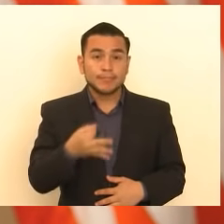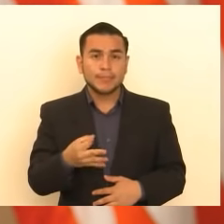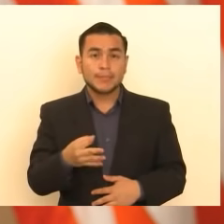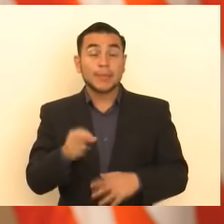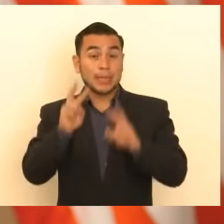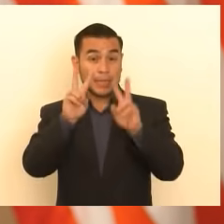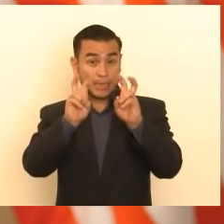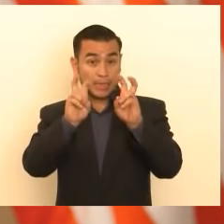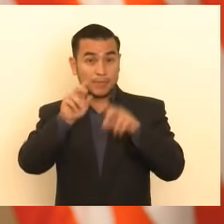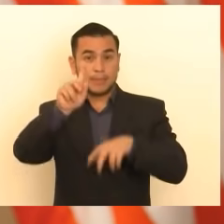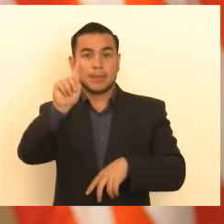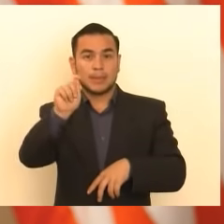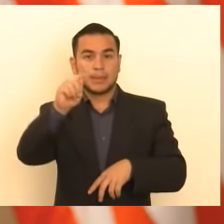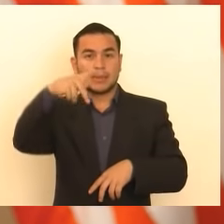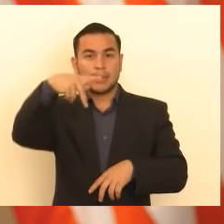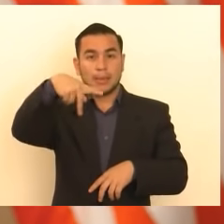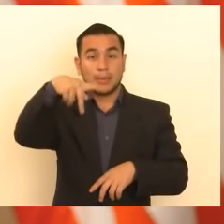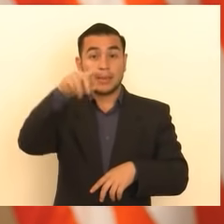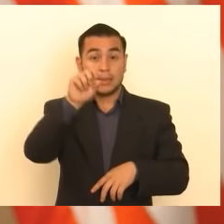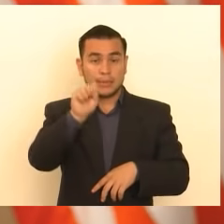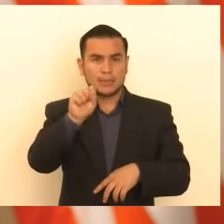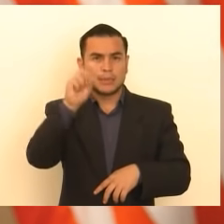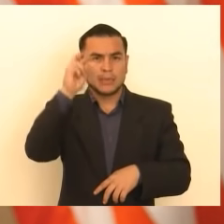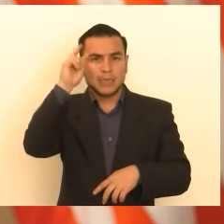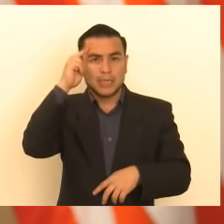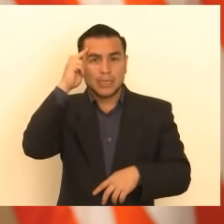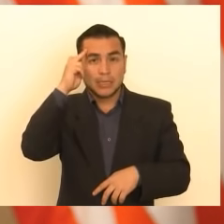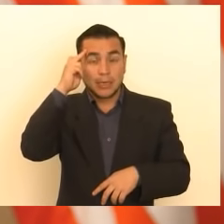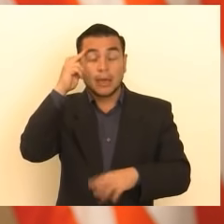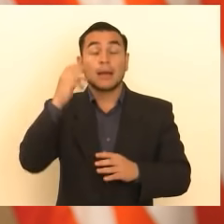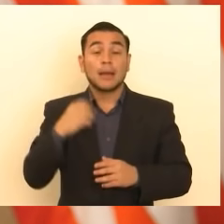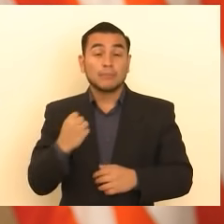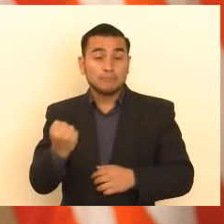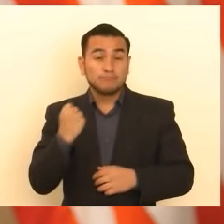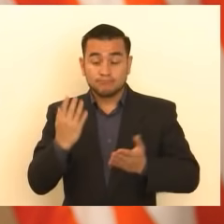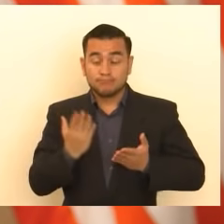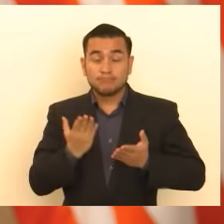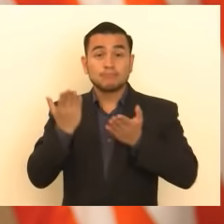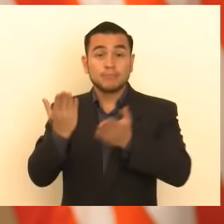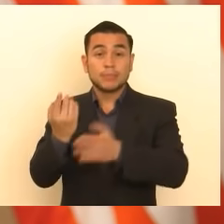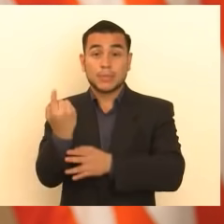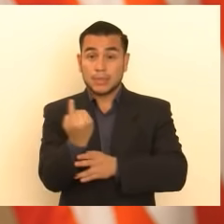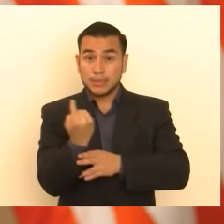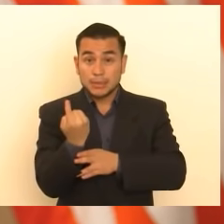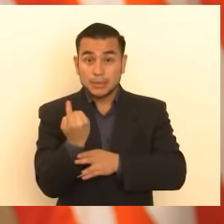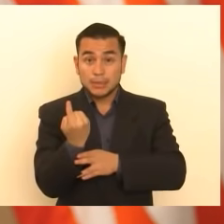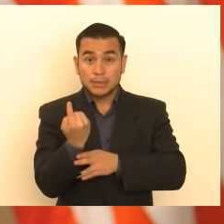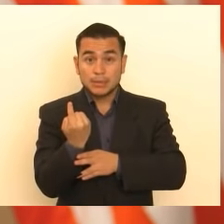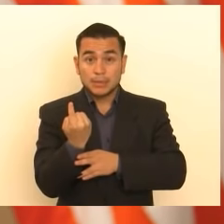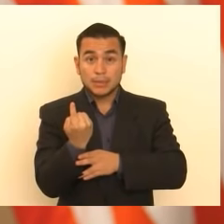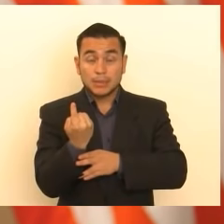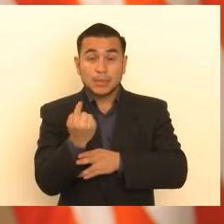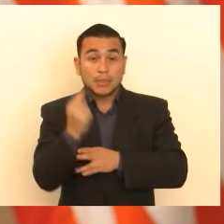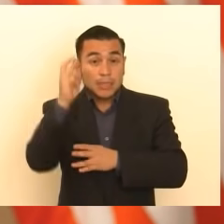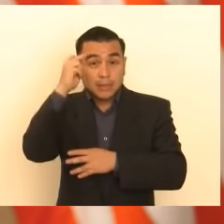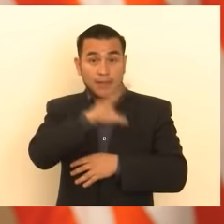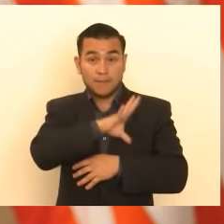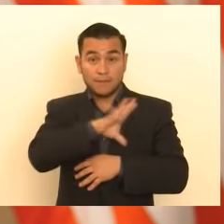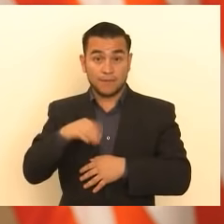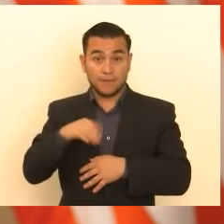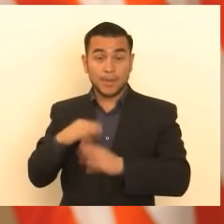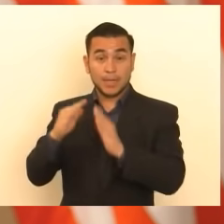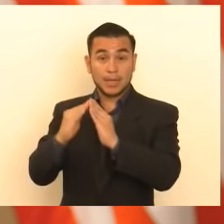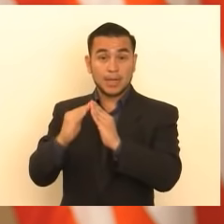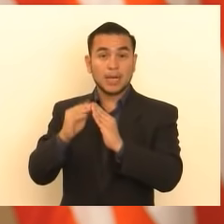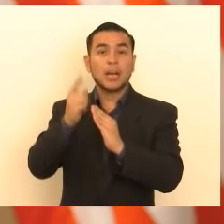TPS, cruciales, no solo por la parte humana, que es la más importante de nuestras familias que viven allá, sino además por